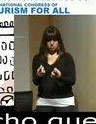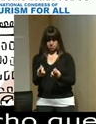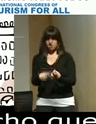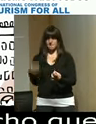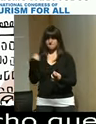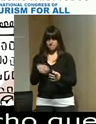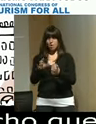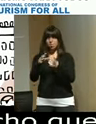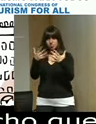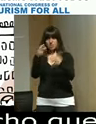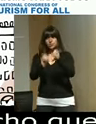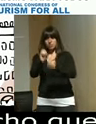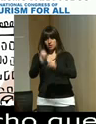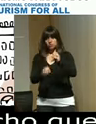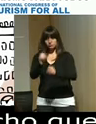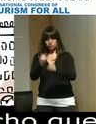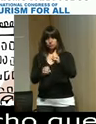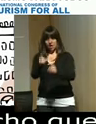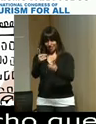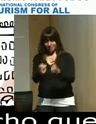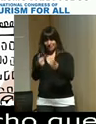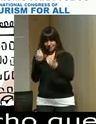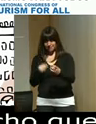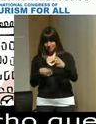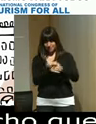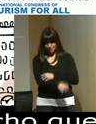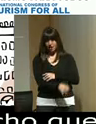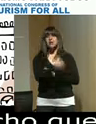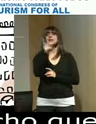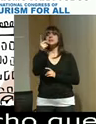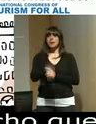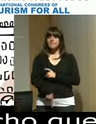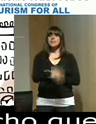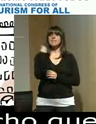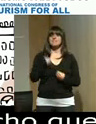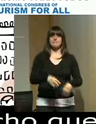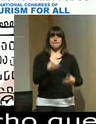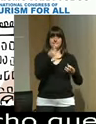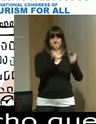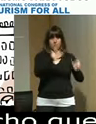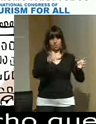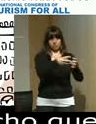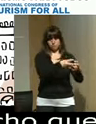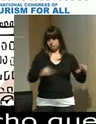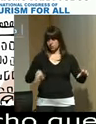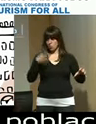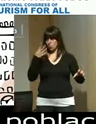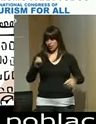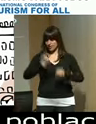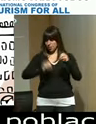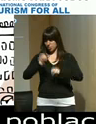población y que es necesaria para un 40% de la población, un 40% de personas que tienen algún problema de